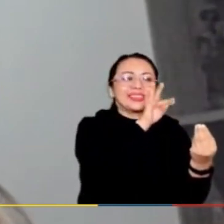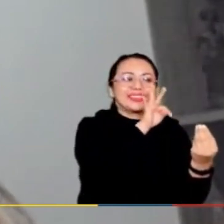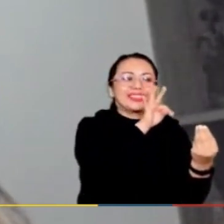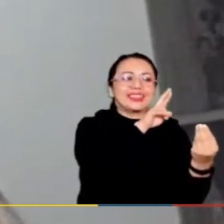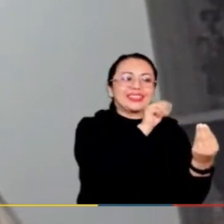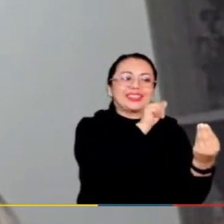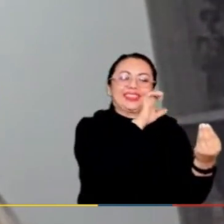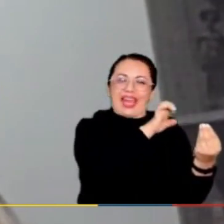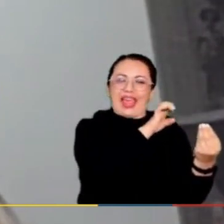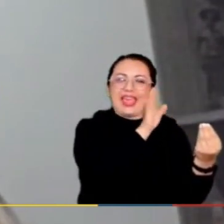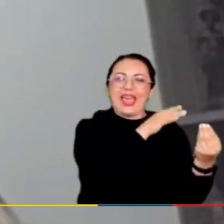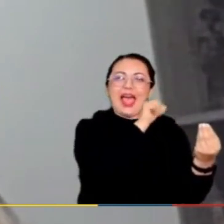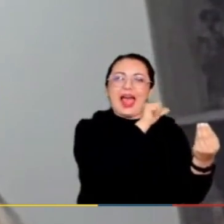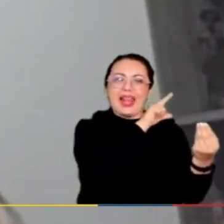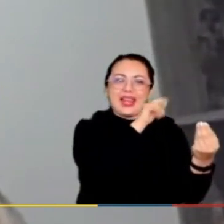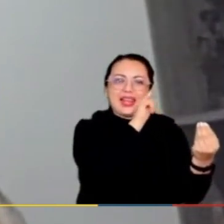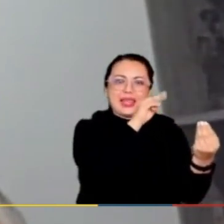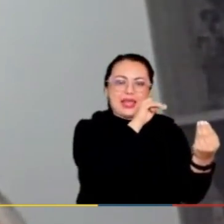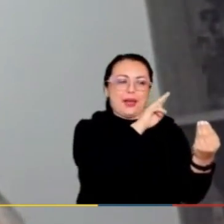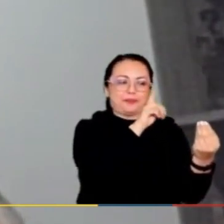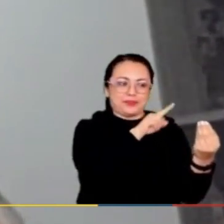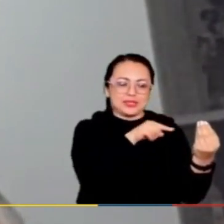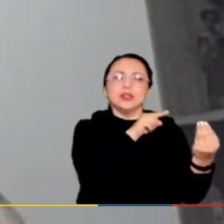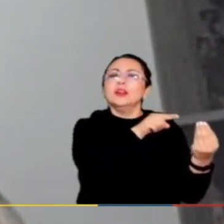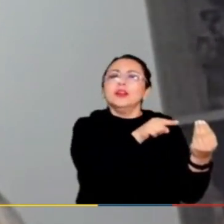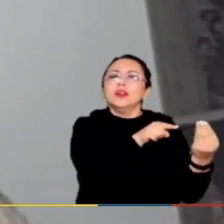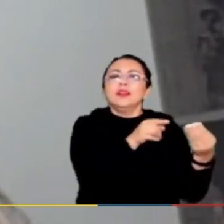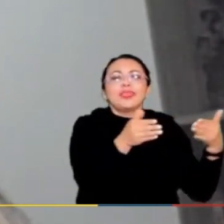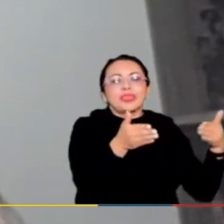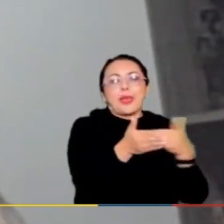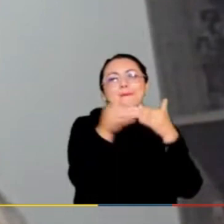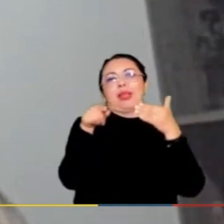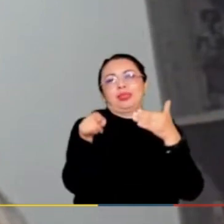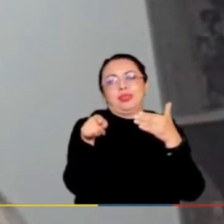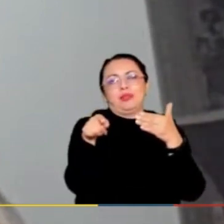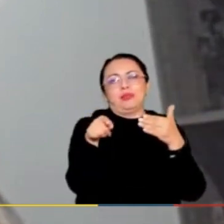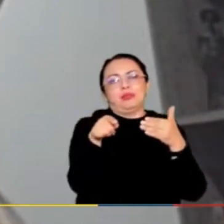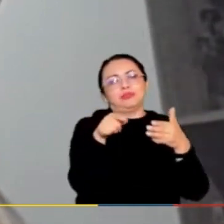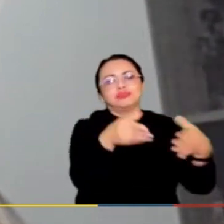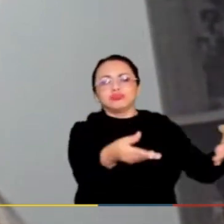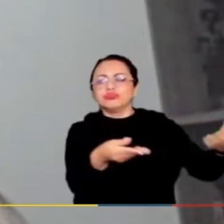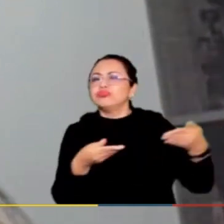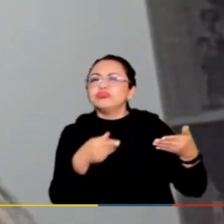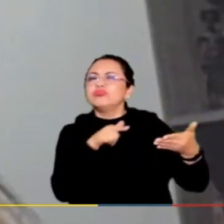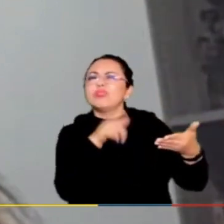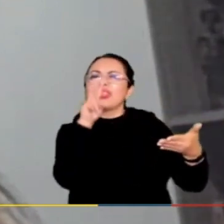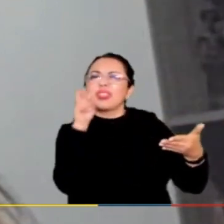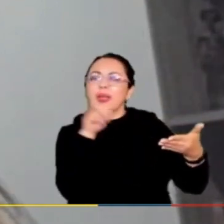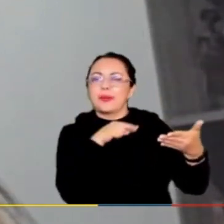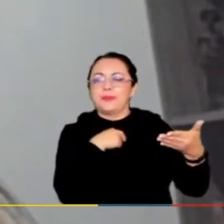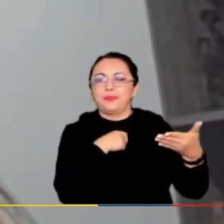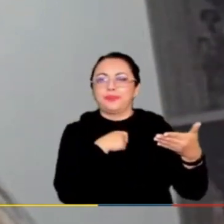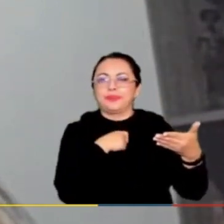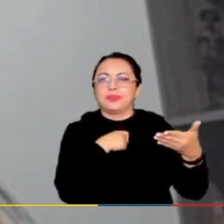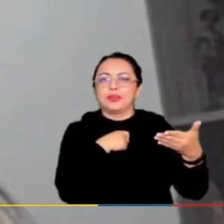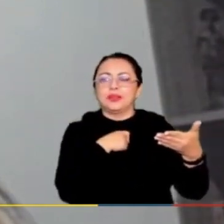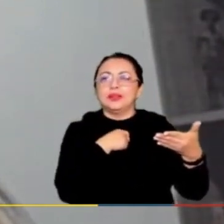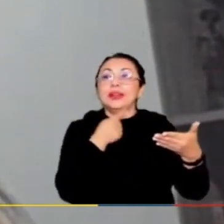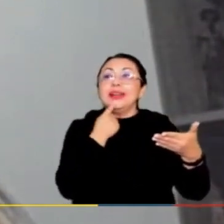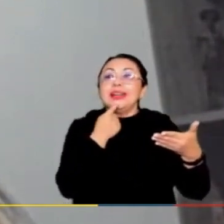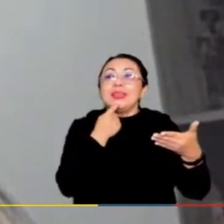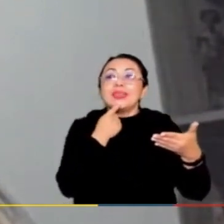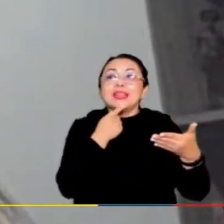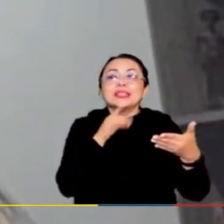liquidación para el momento en que se promueve la demanda, se trae a colación los siguientes. No declaró la existencia